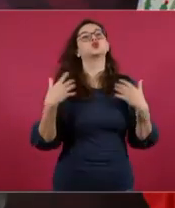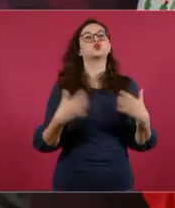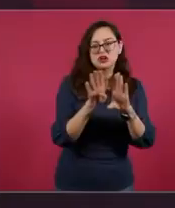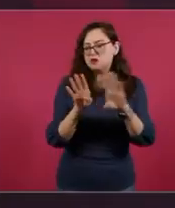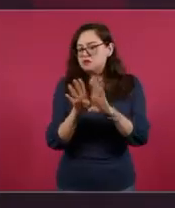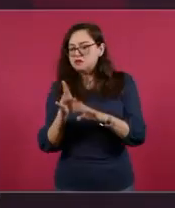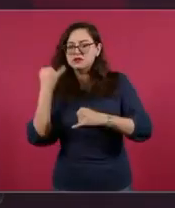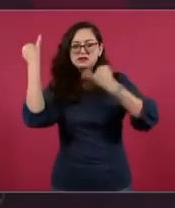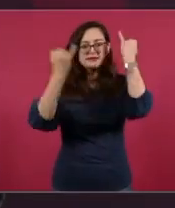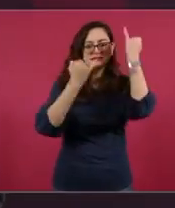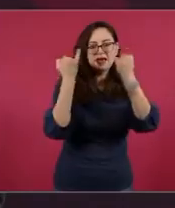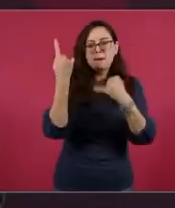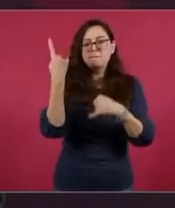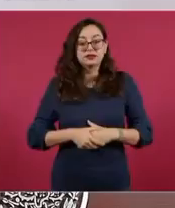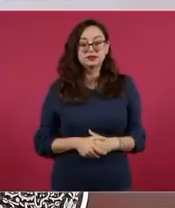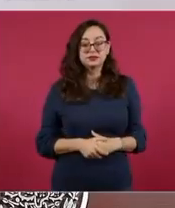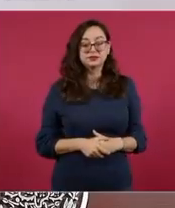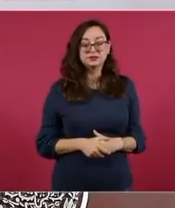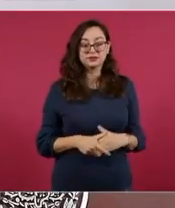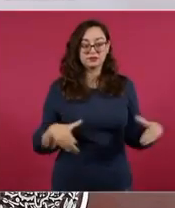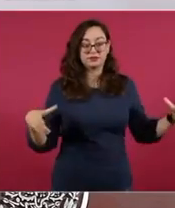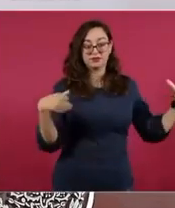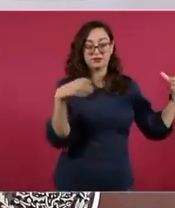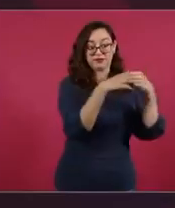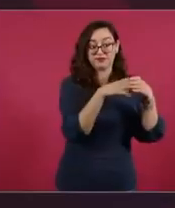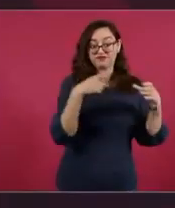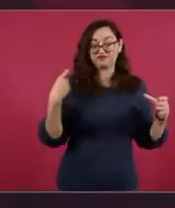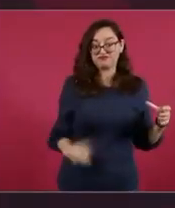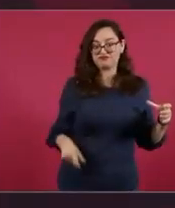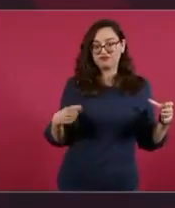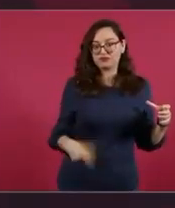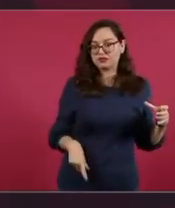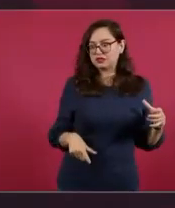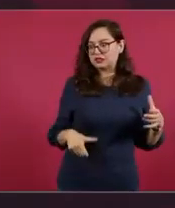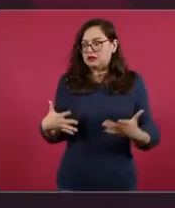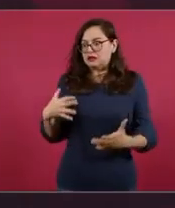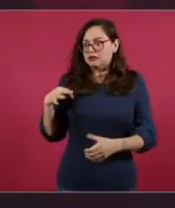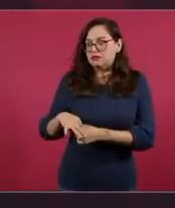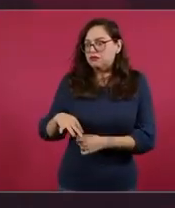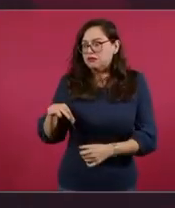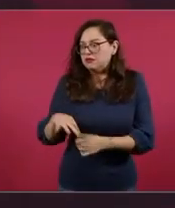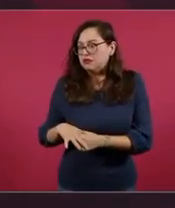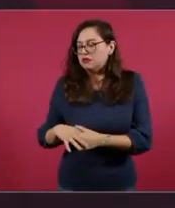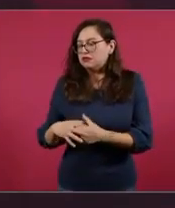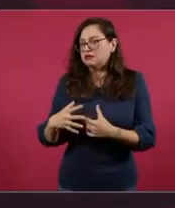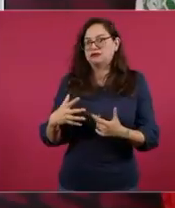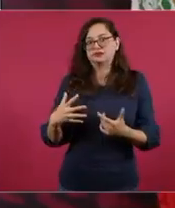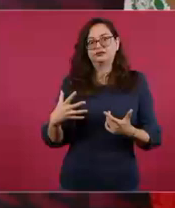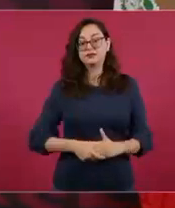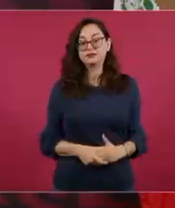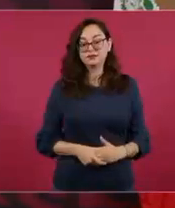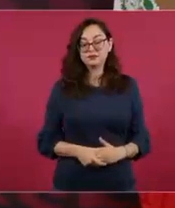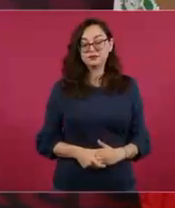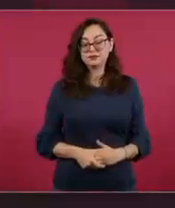con todo. Los potentados que tienen a jueces, a magistrados, a ministros a su